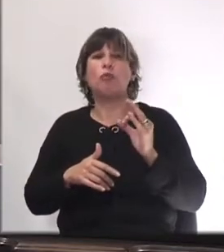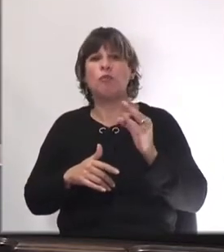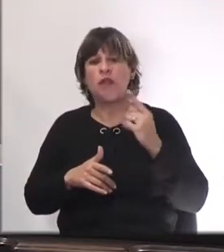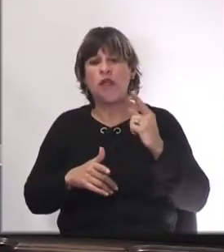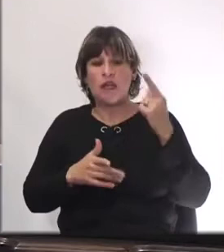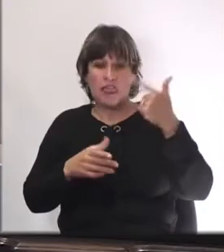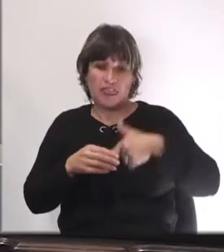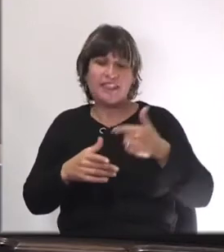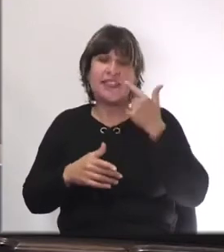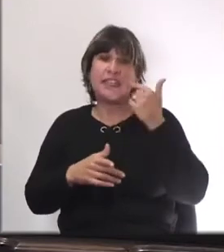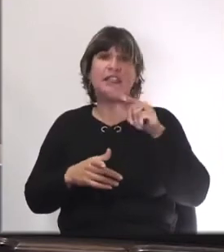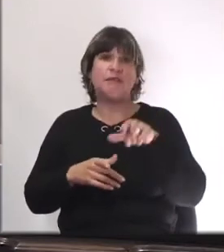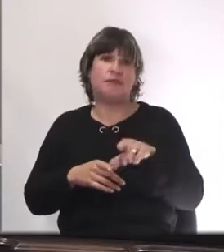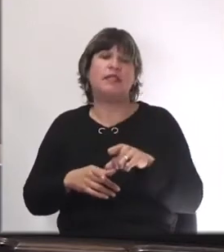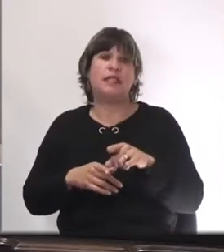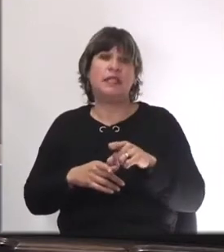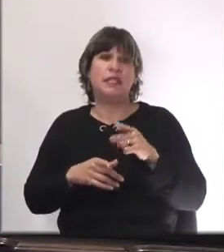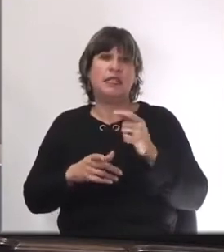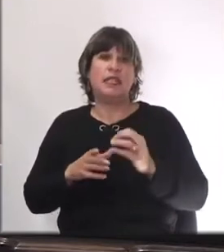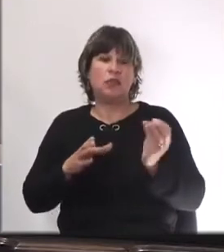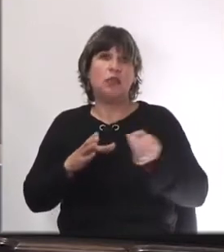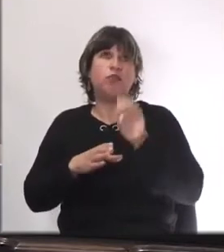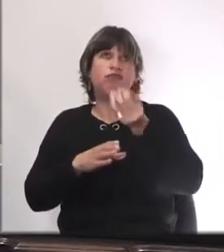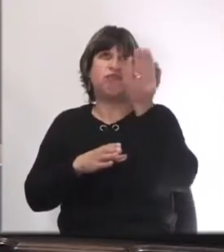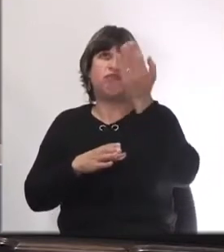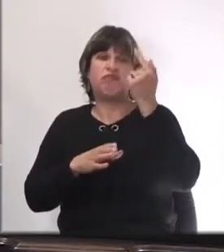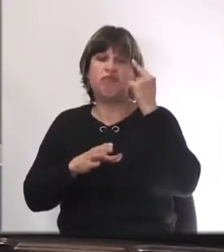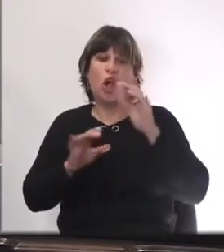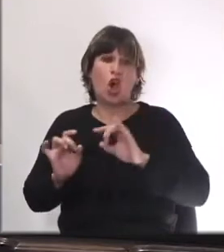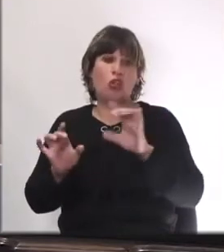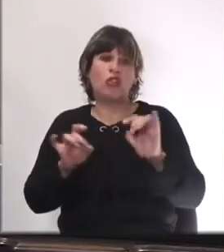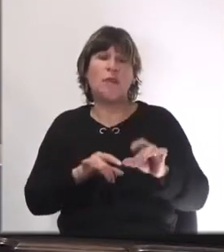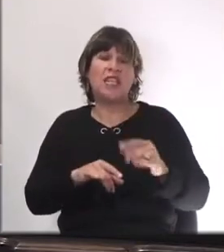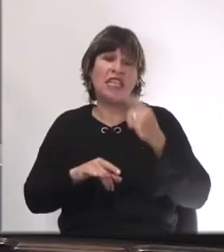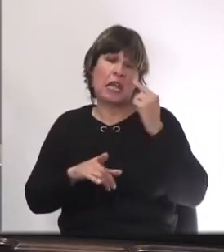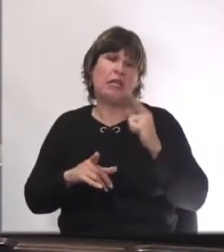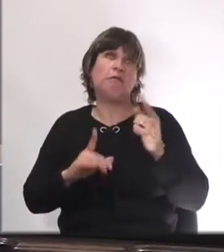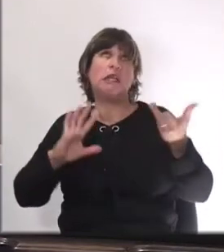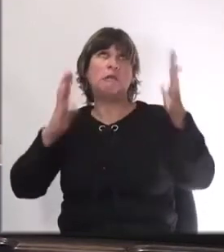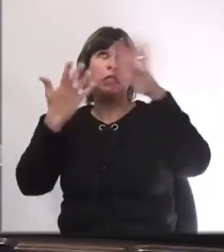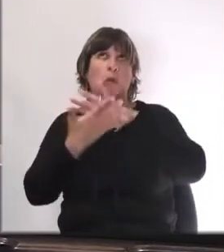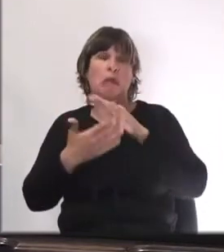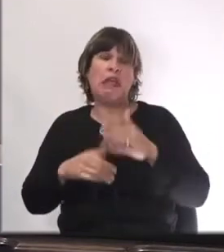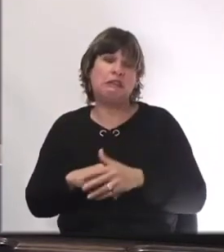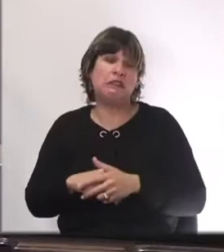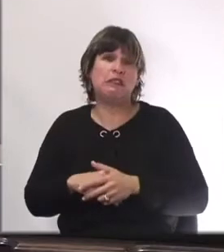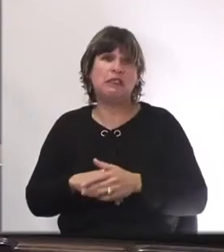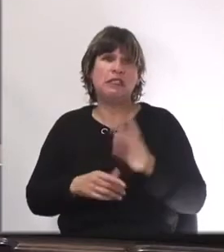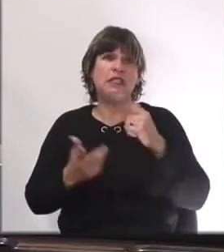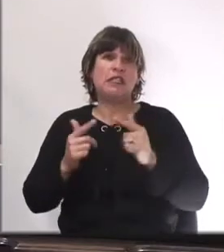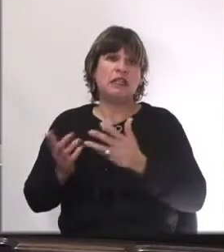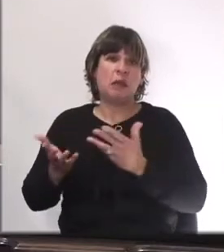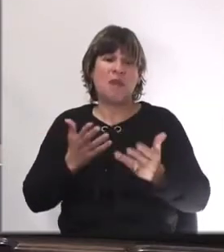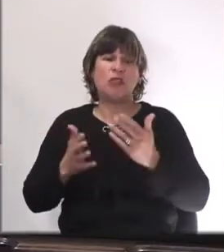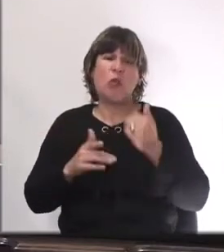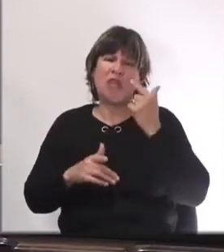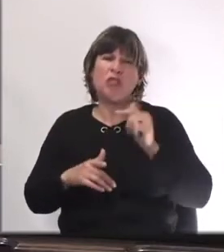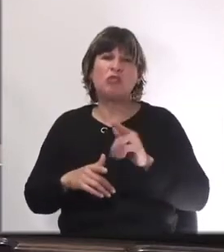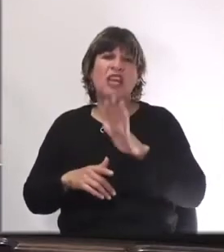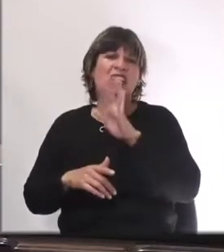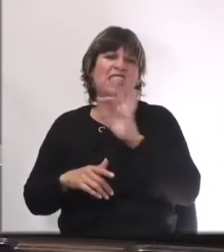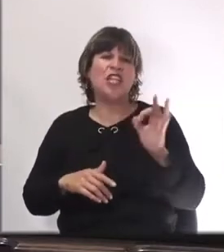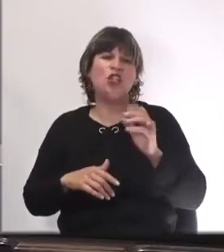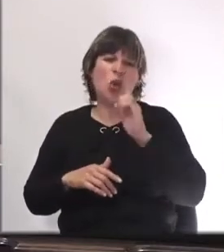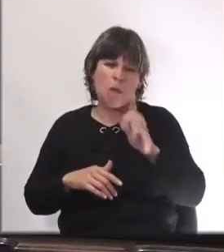dióxido de carbono, que son los que están ligados al efecto invernadero y que llegan a la atmósfera, el equivalente a 500.000 autos por año. O